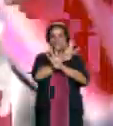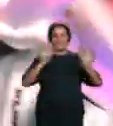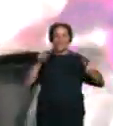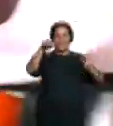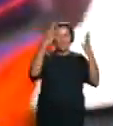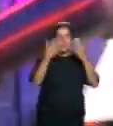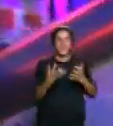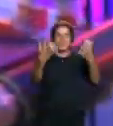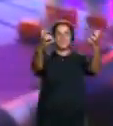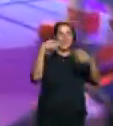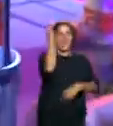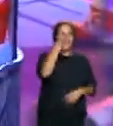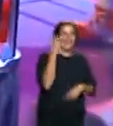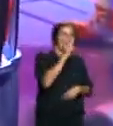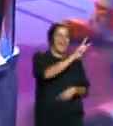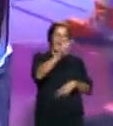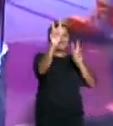frente la grada.